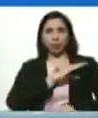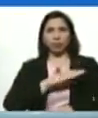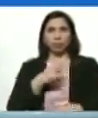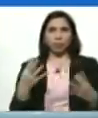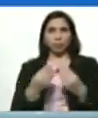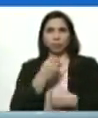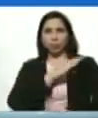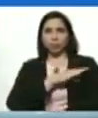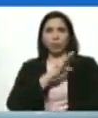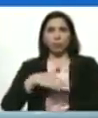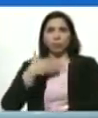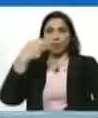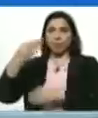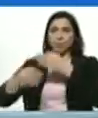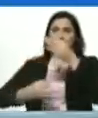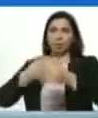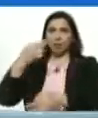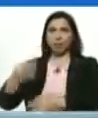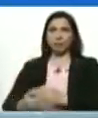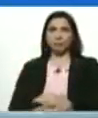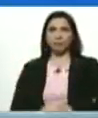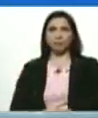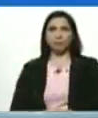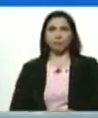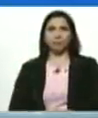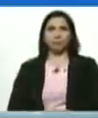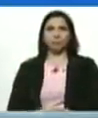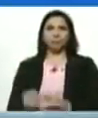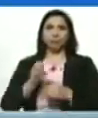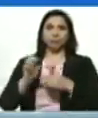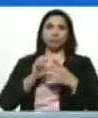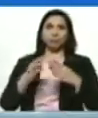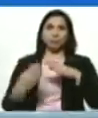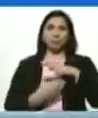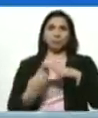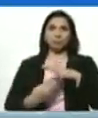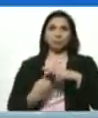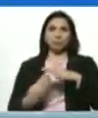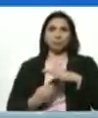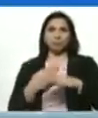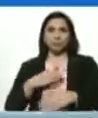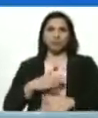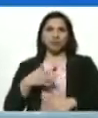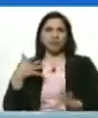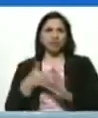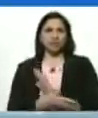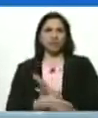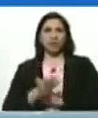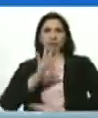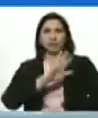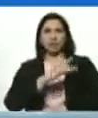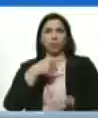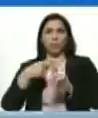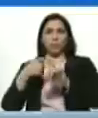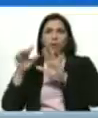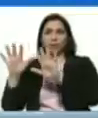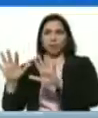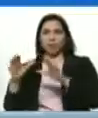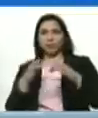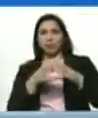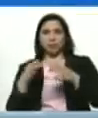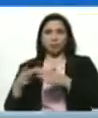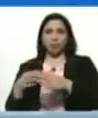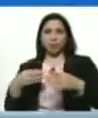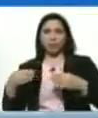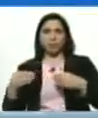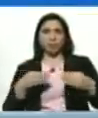le puede explicar elementos básicos de lo que va a ser el 5 más 10 los sectores que se